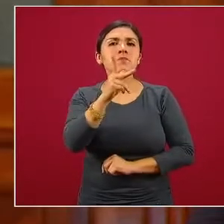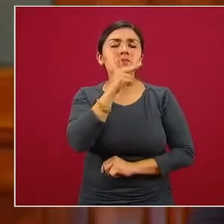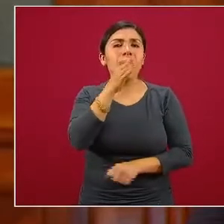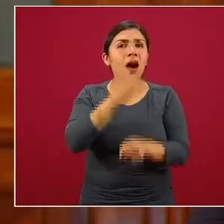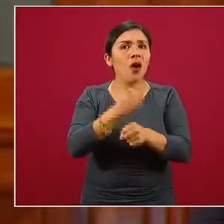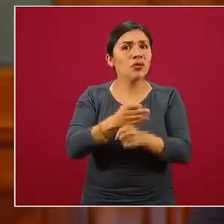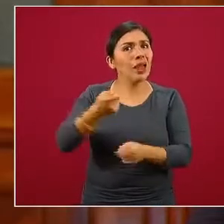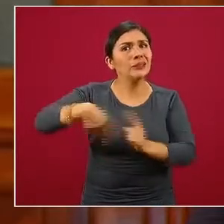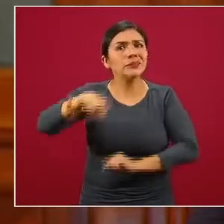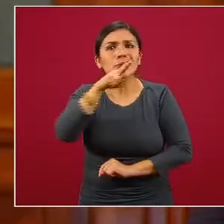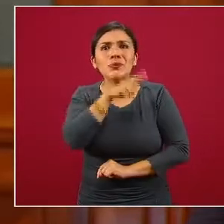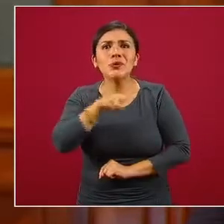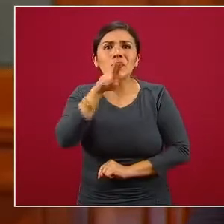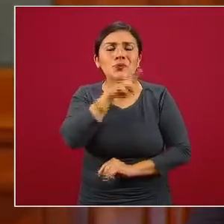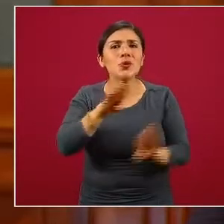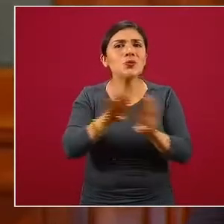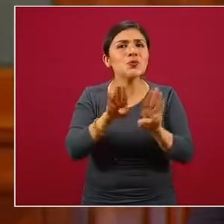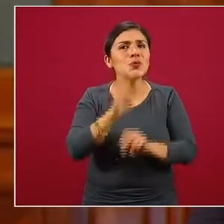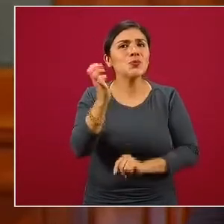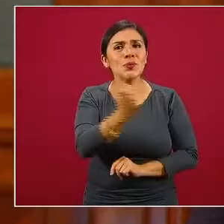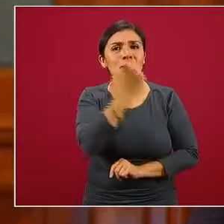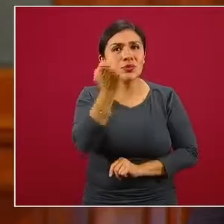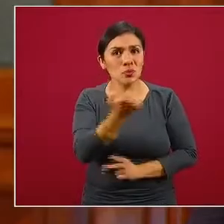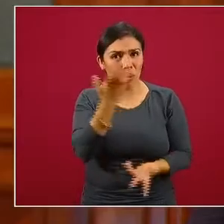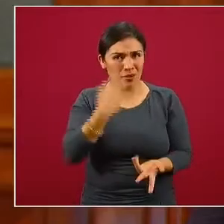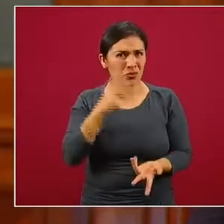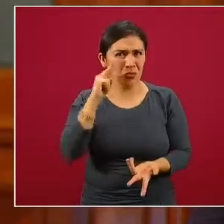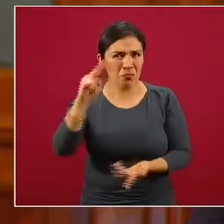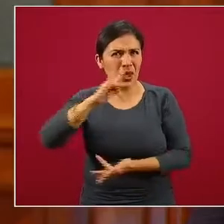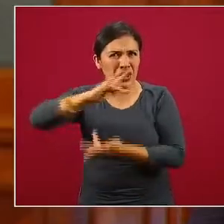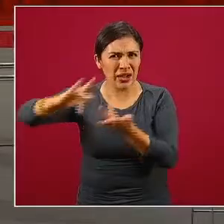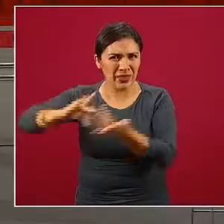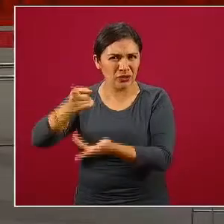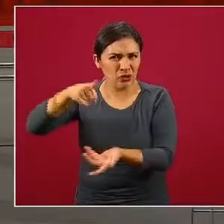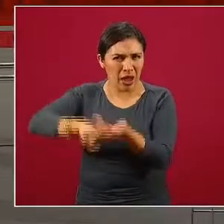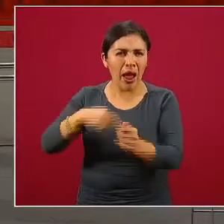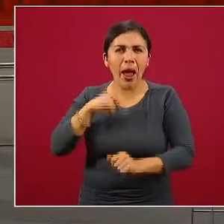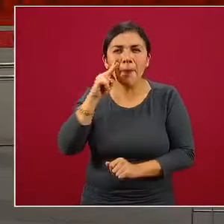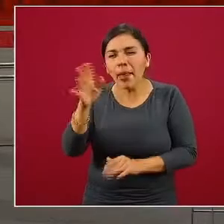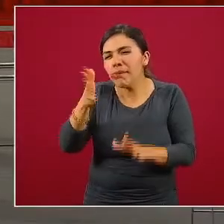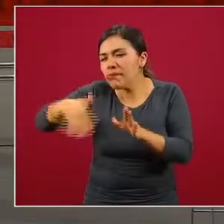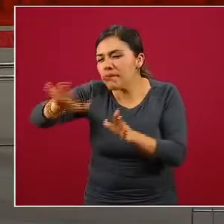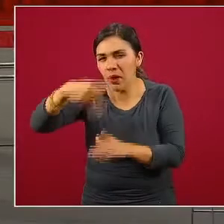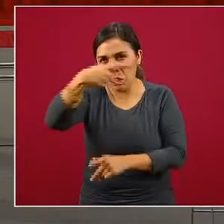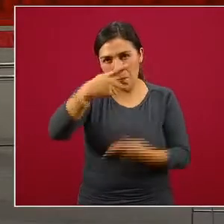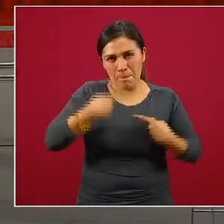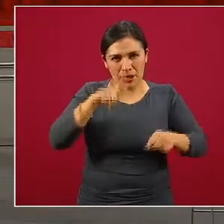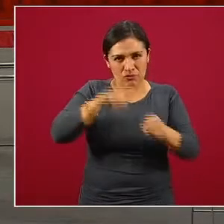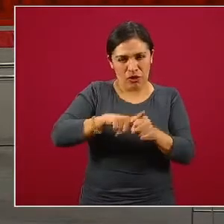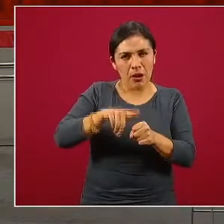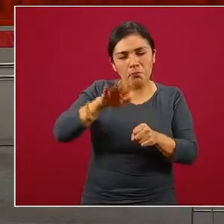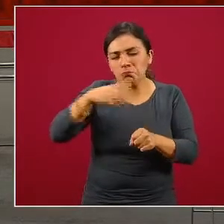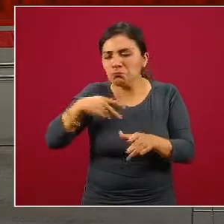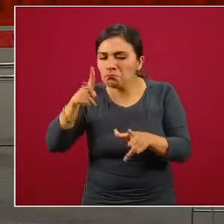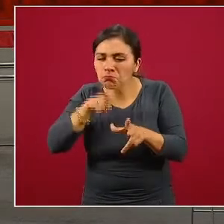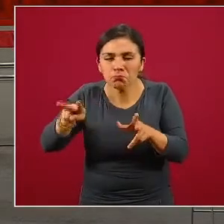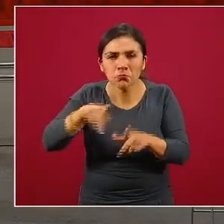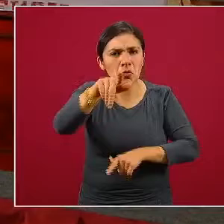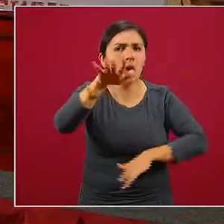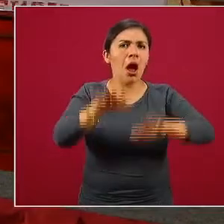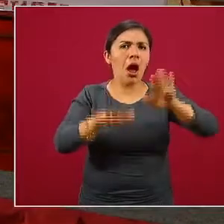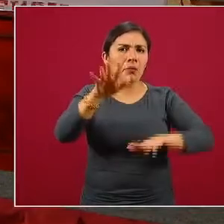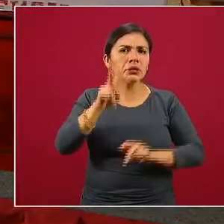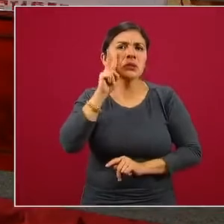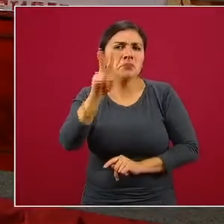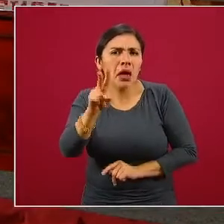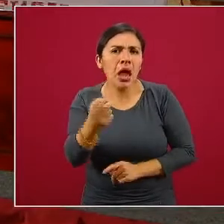muy preocupados en cuanto a la cuestión de las escuelas. Vemos en sus redes sociales, nos hemos echado un clavado a su red personal, que seguramente usted de repente ve